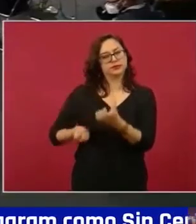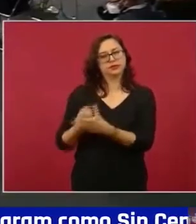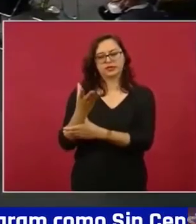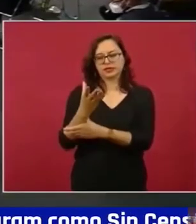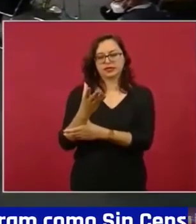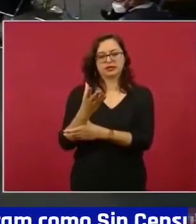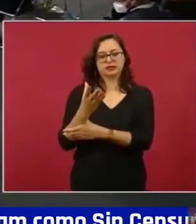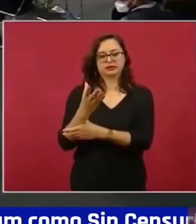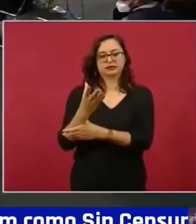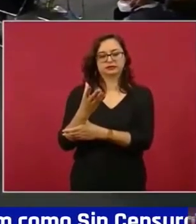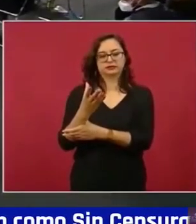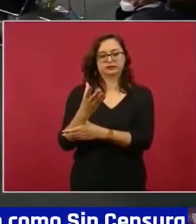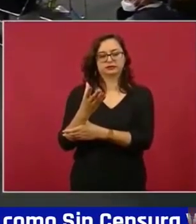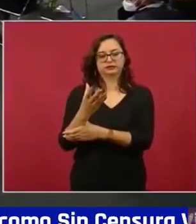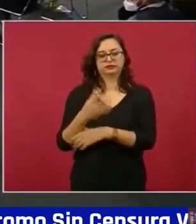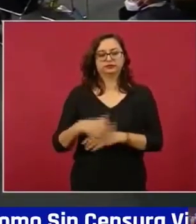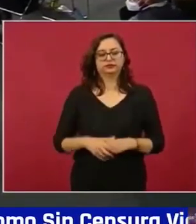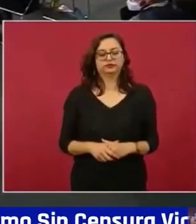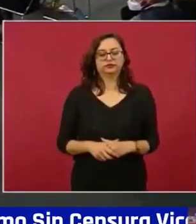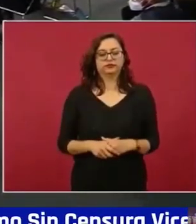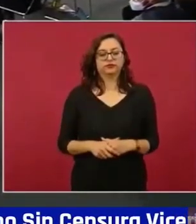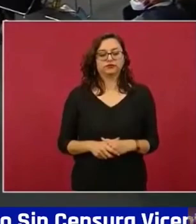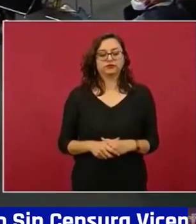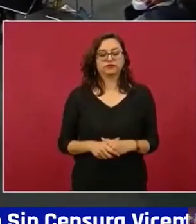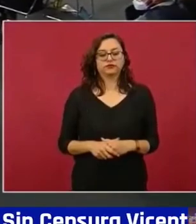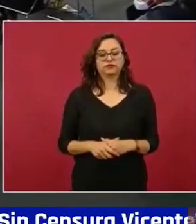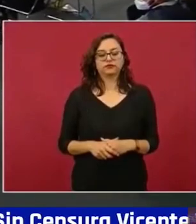¿Es? Cassette. Sí.